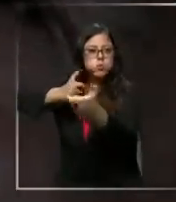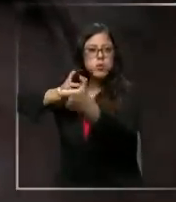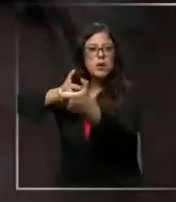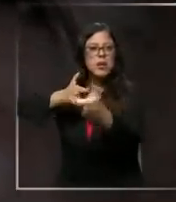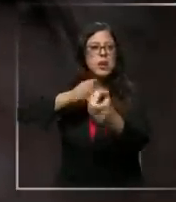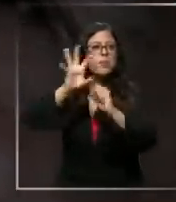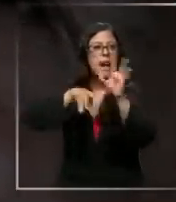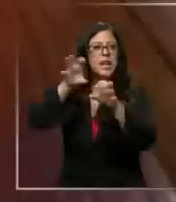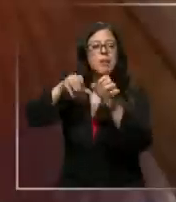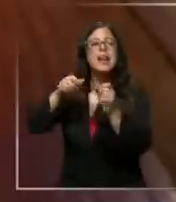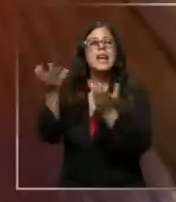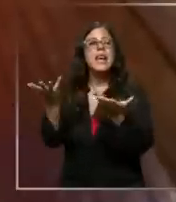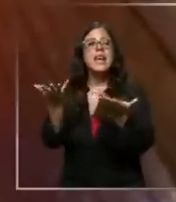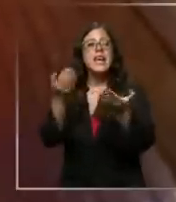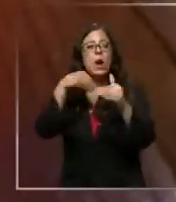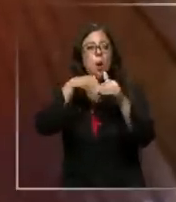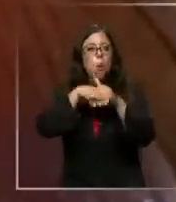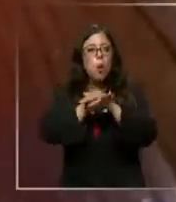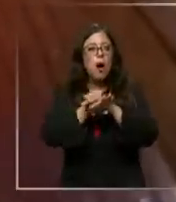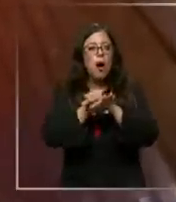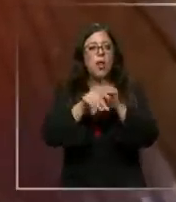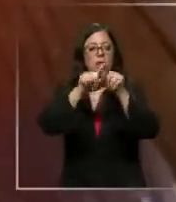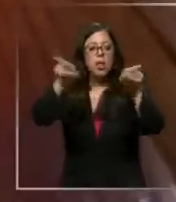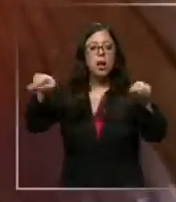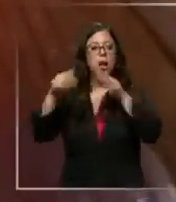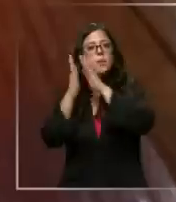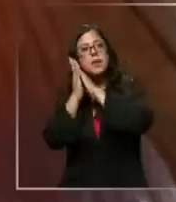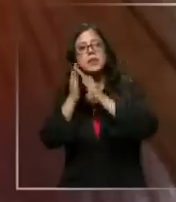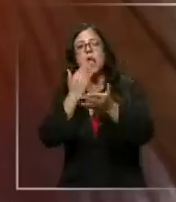que guarda desde hace años en su habitación